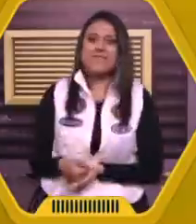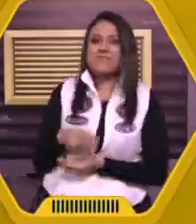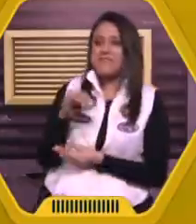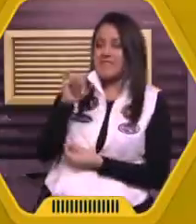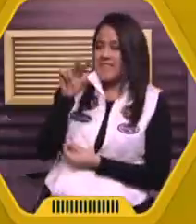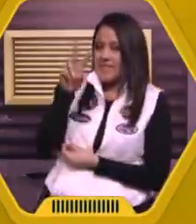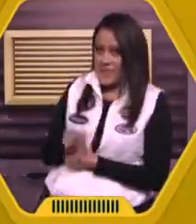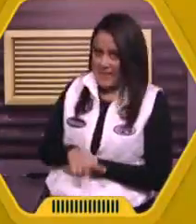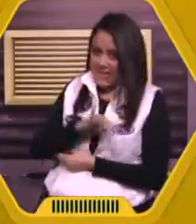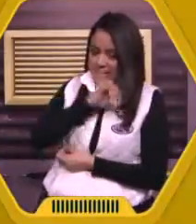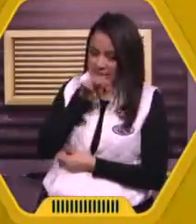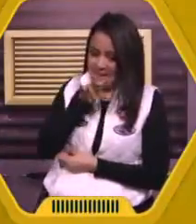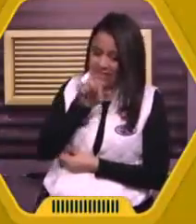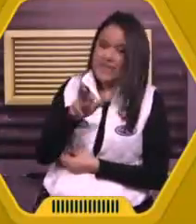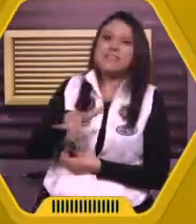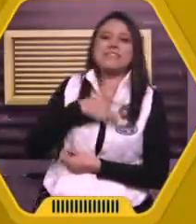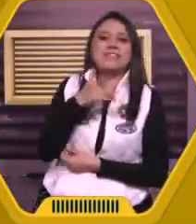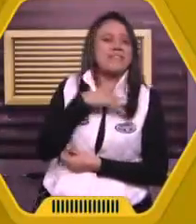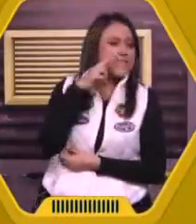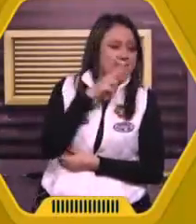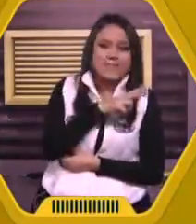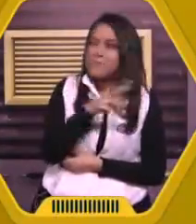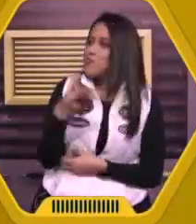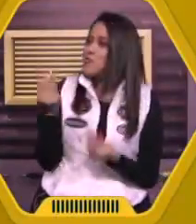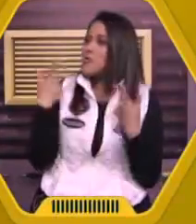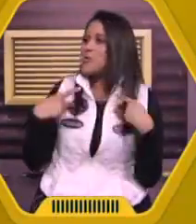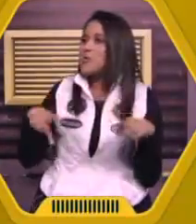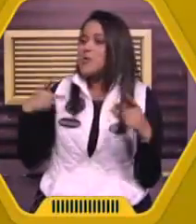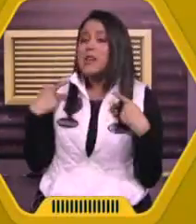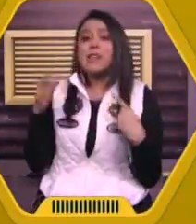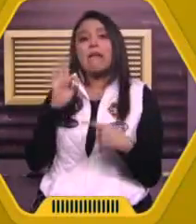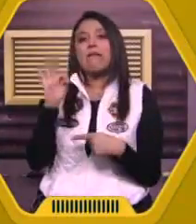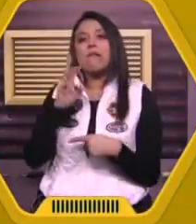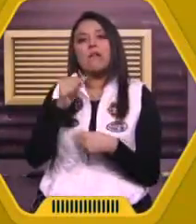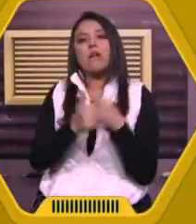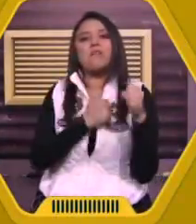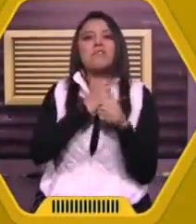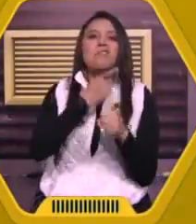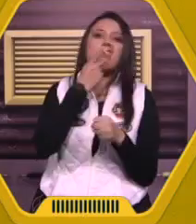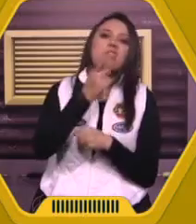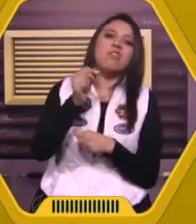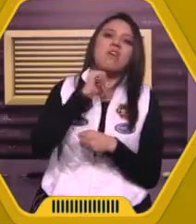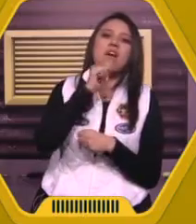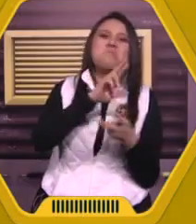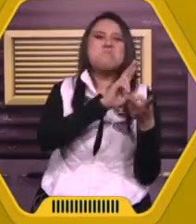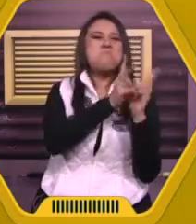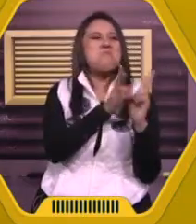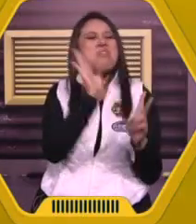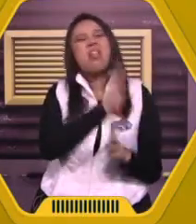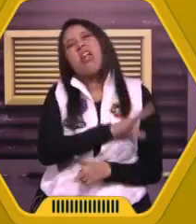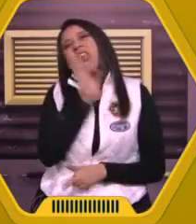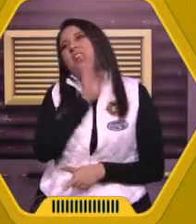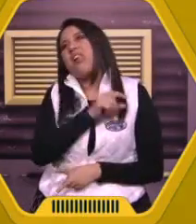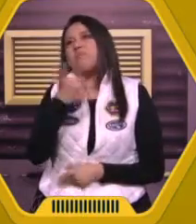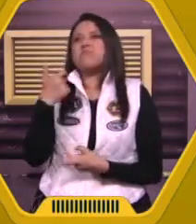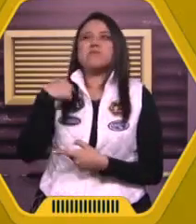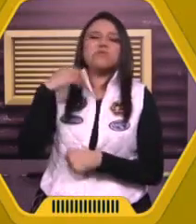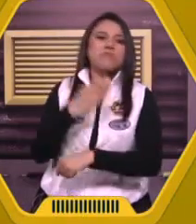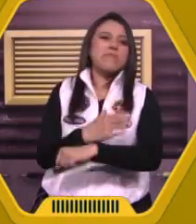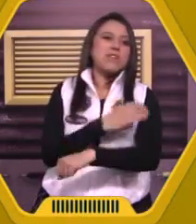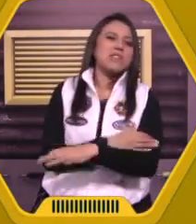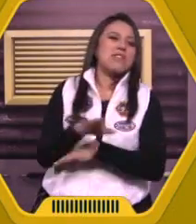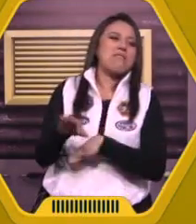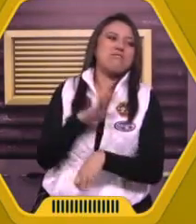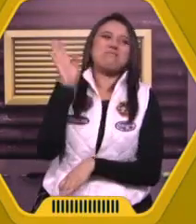muy bien, Javier. Es un regocijo ver que hay tanta gente que a lo mejor durante el año nos quejamos y decimos mi vecino tal, mi compañero de trabajo